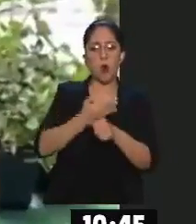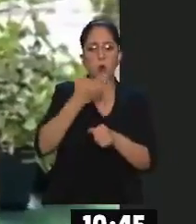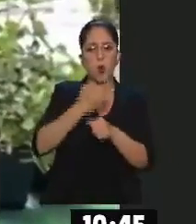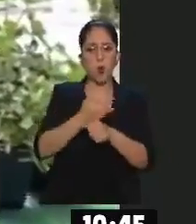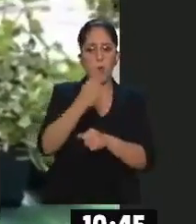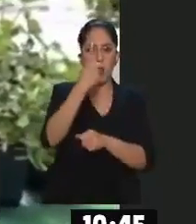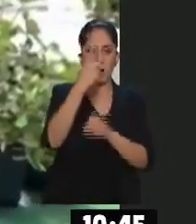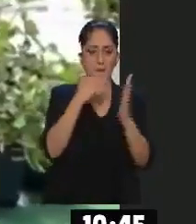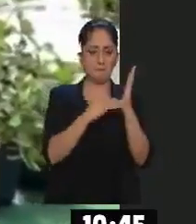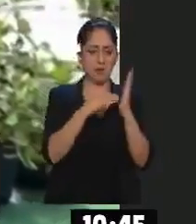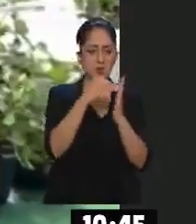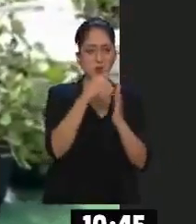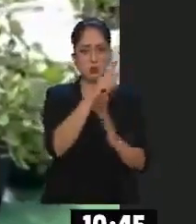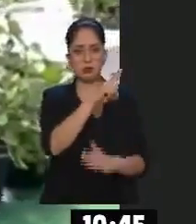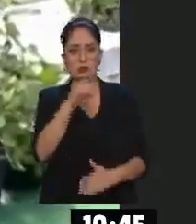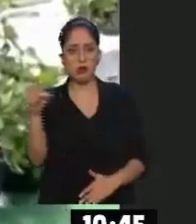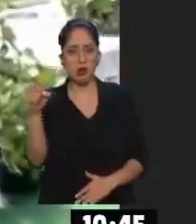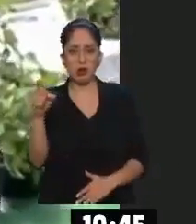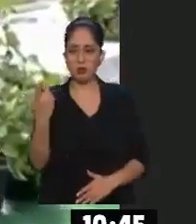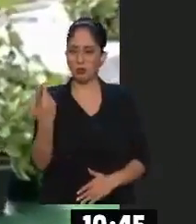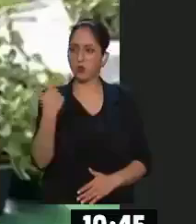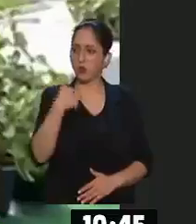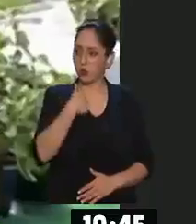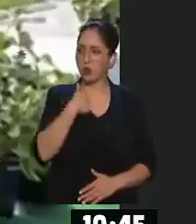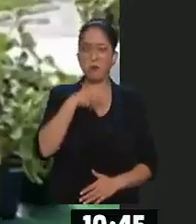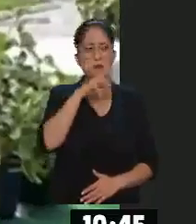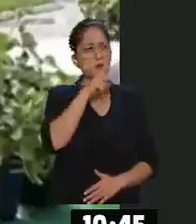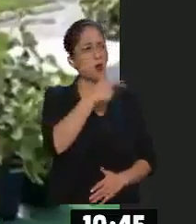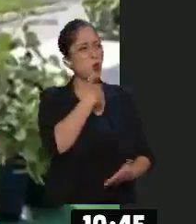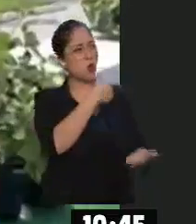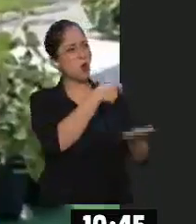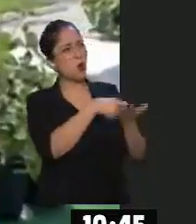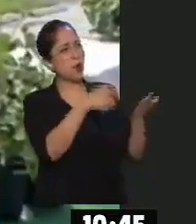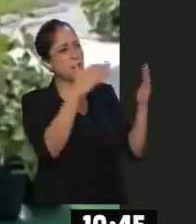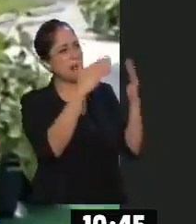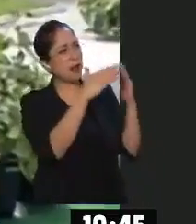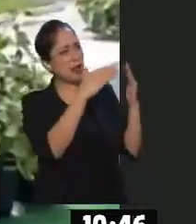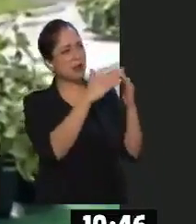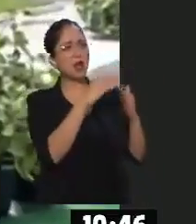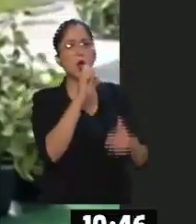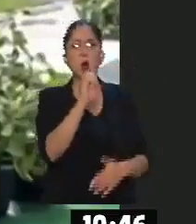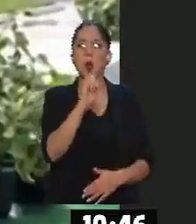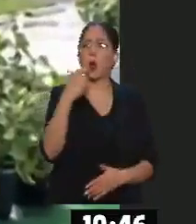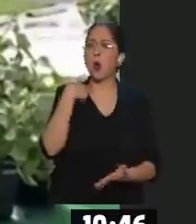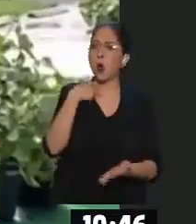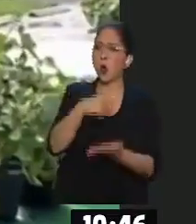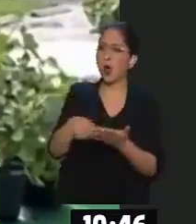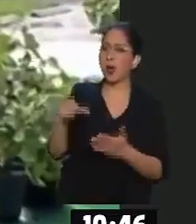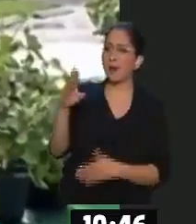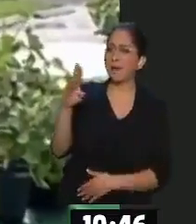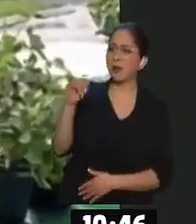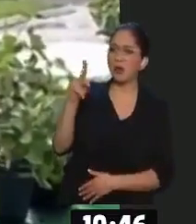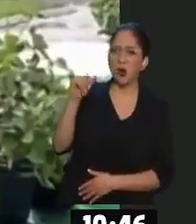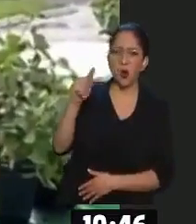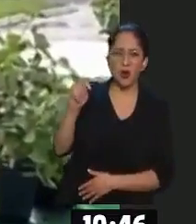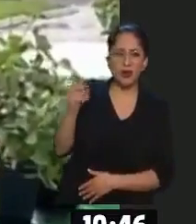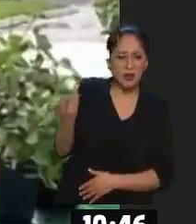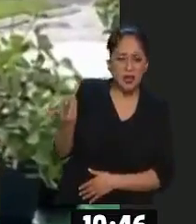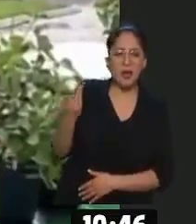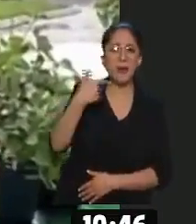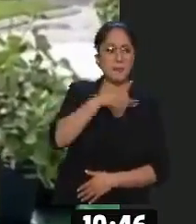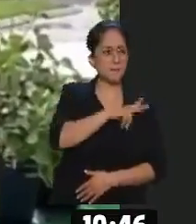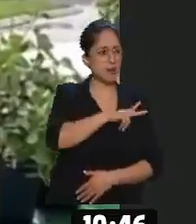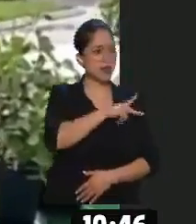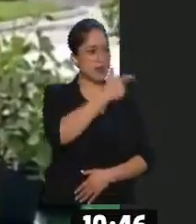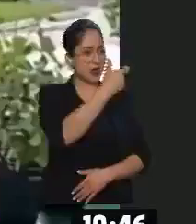del 1,100,000. Entonces, ¿qué me conviene más? ¿Comprar una casa o un Bitcoin? Pues yo creo que un Bitcoin. ¿Qué me conviene más? ¿Invertir en el banco y dejar el